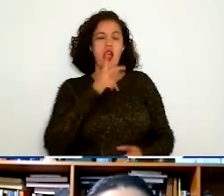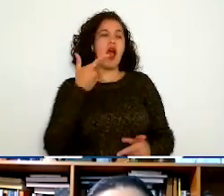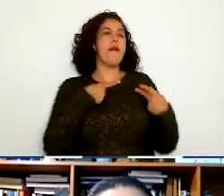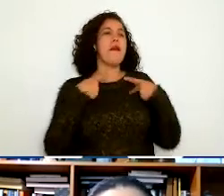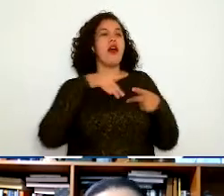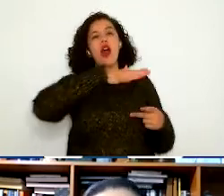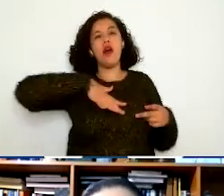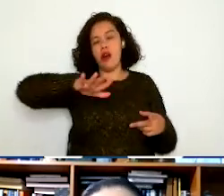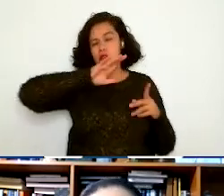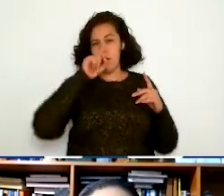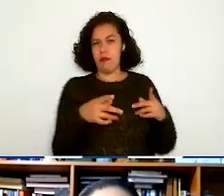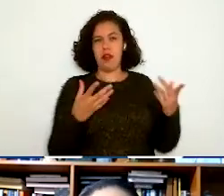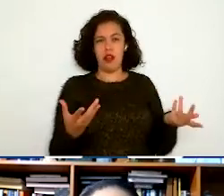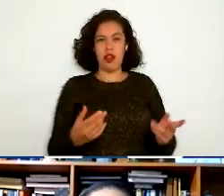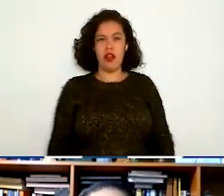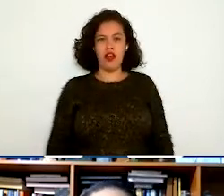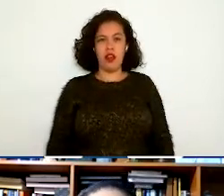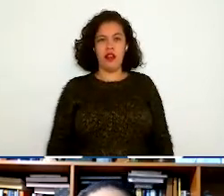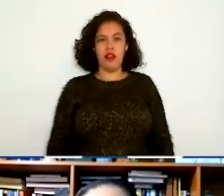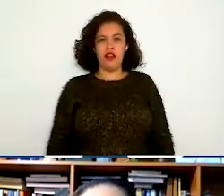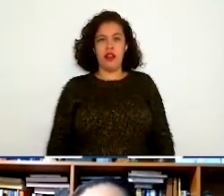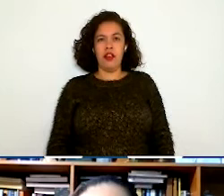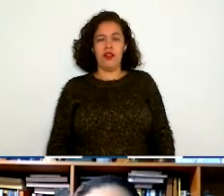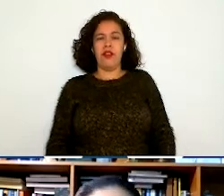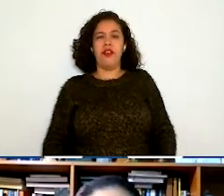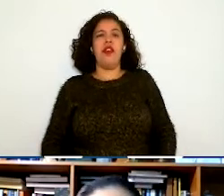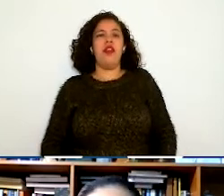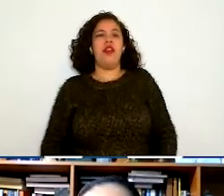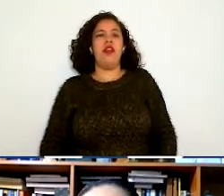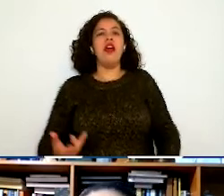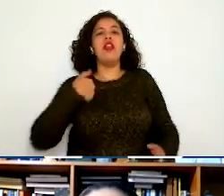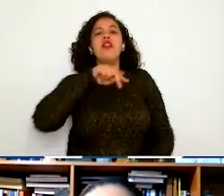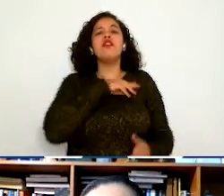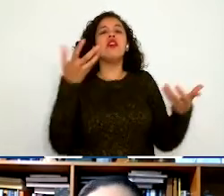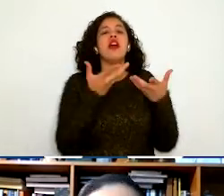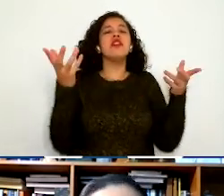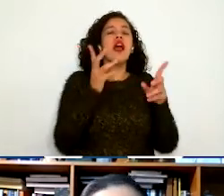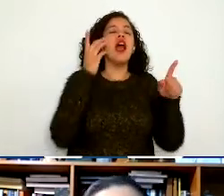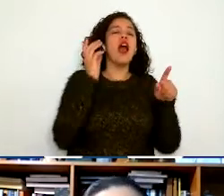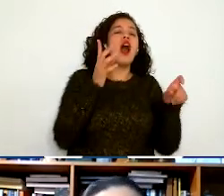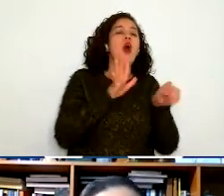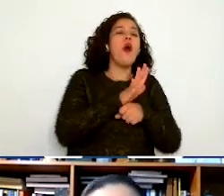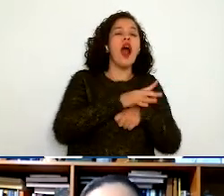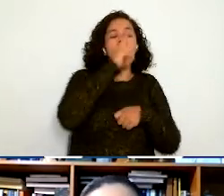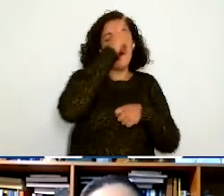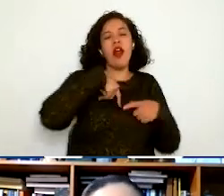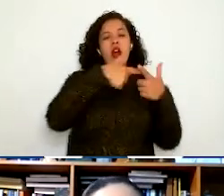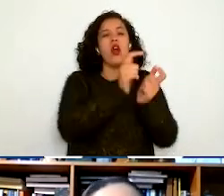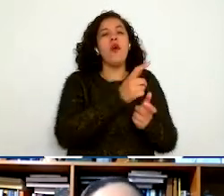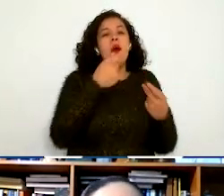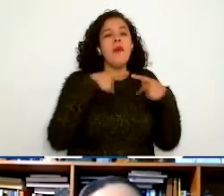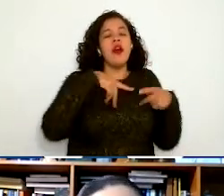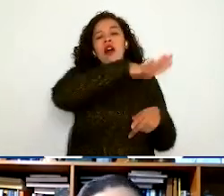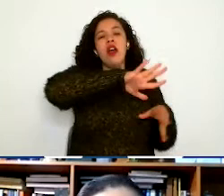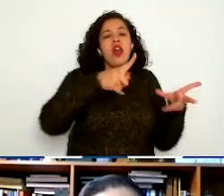población, pero también es, ¿qué estoy entonces generando? ¿Qué estoy realmente haciendo por la población que estoy, con